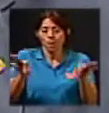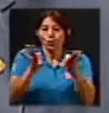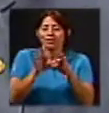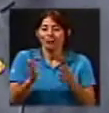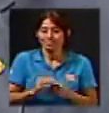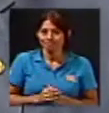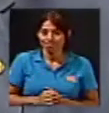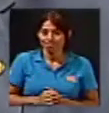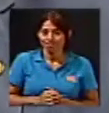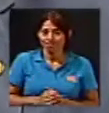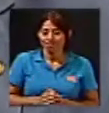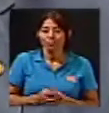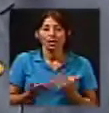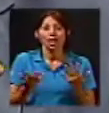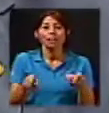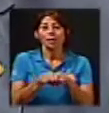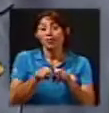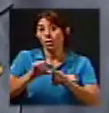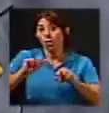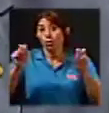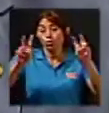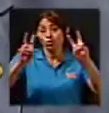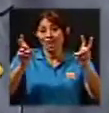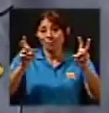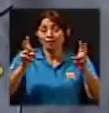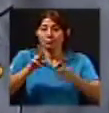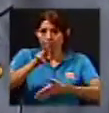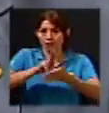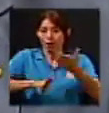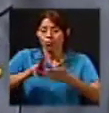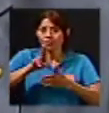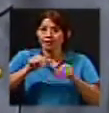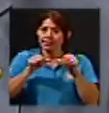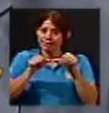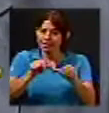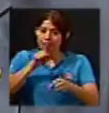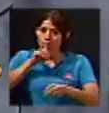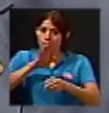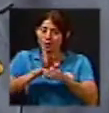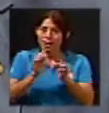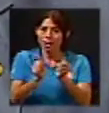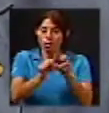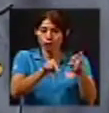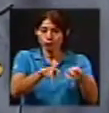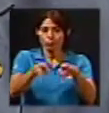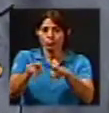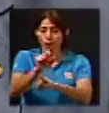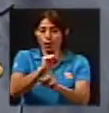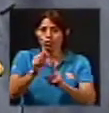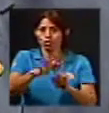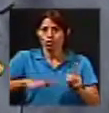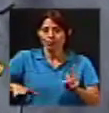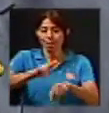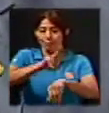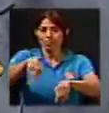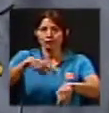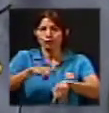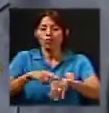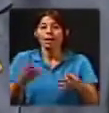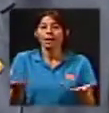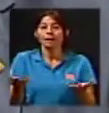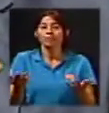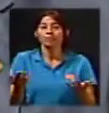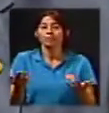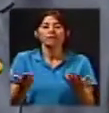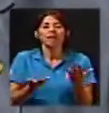El otro tema que la universidad sigue comprometida con la sociedad nacional es precisamente en que todos